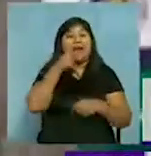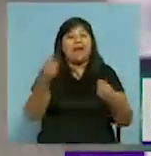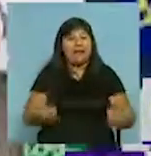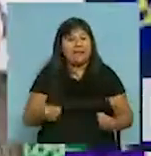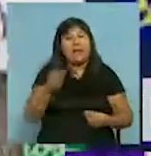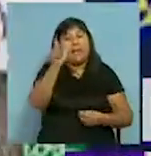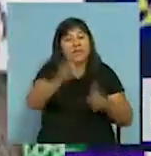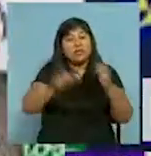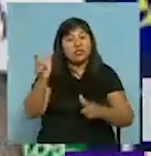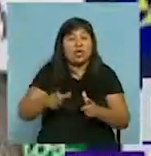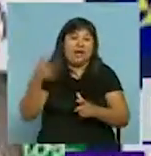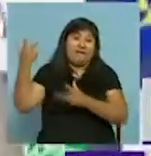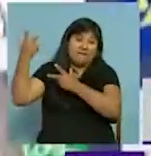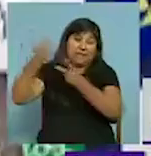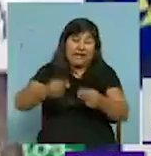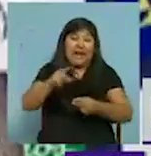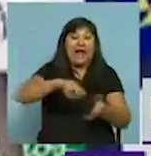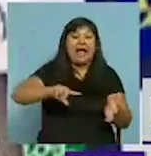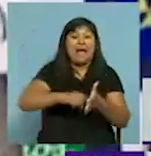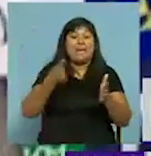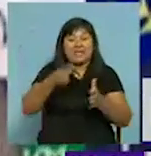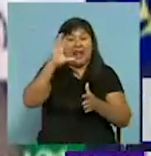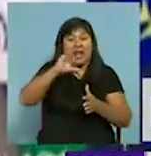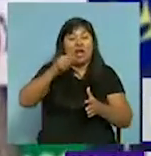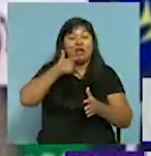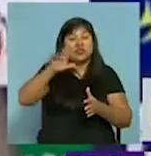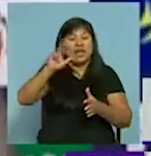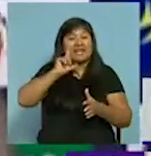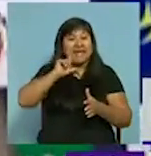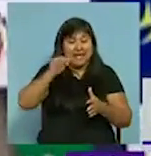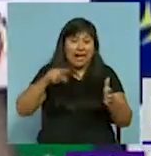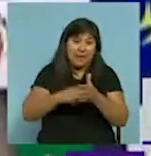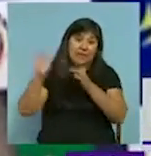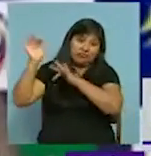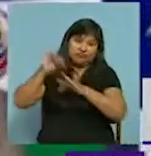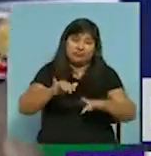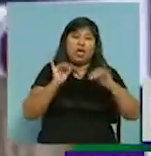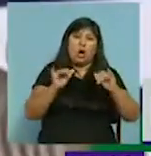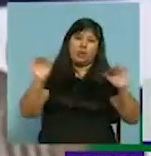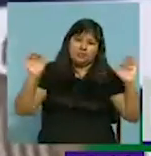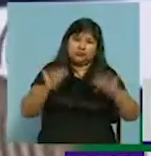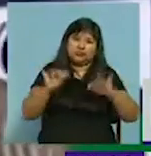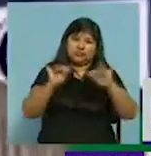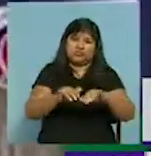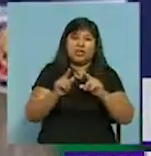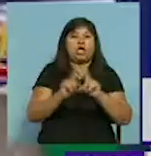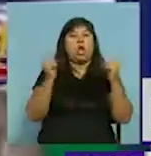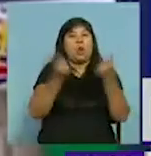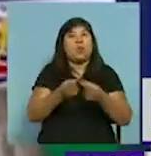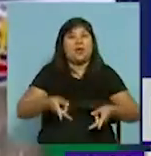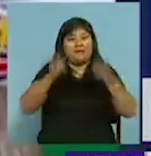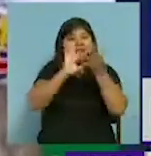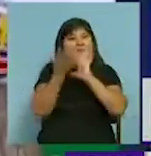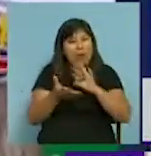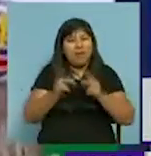viajar desde el interior del país hacia hacia la capital san jose y no tengan que andar por casas distintas y